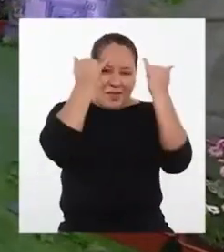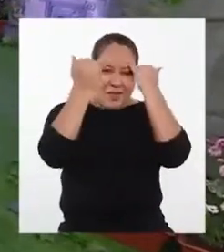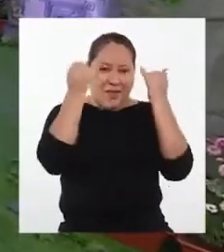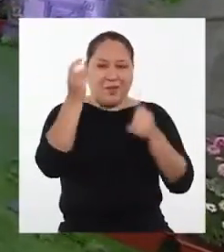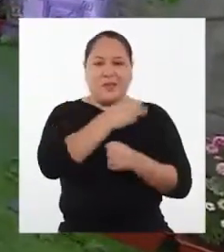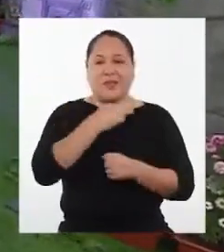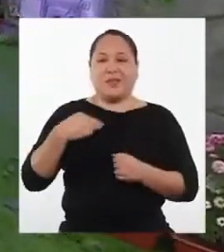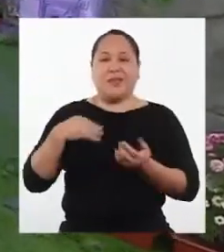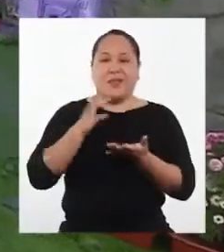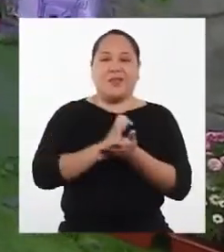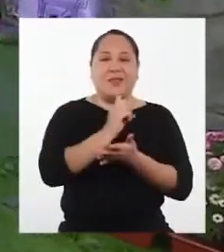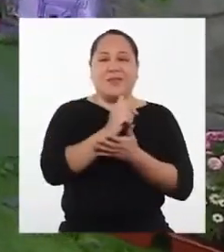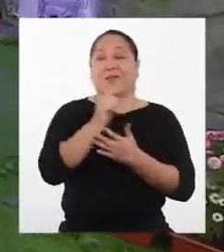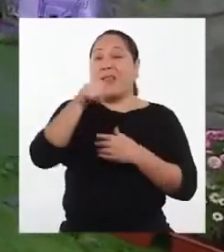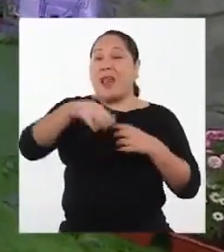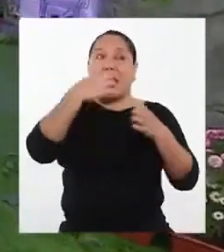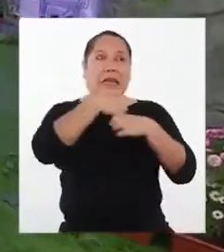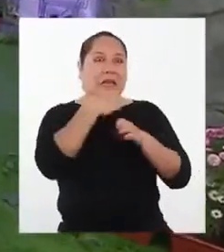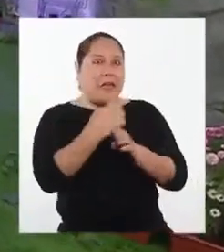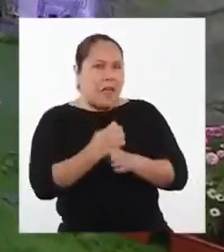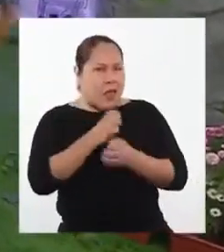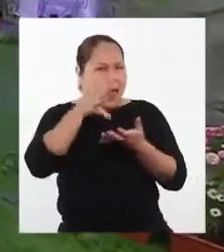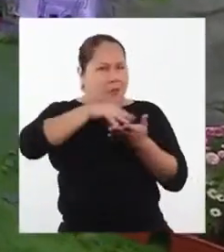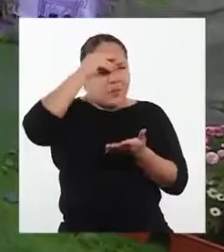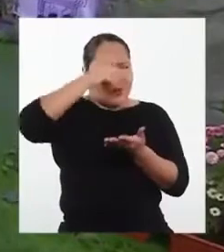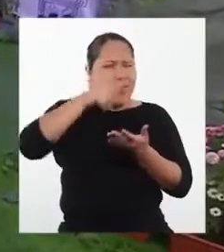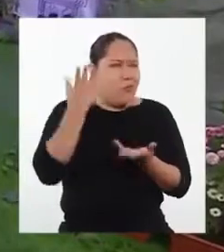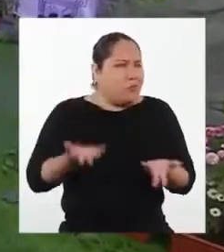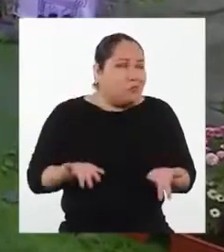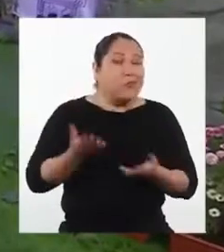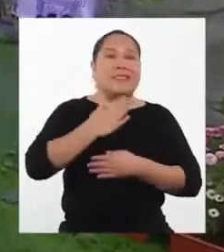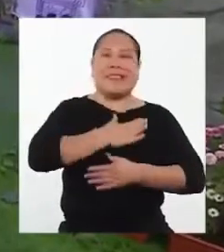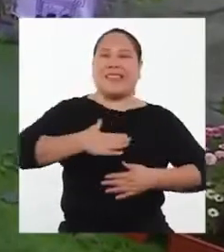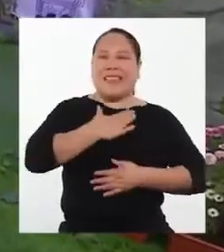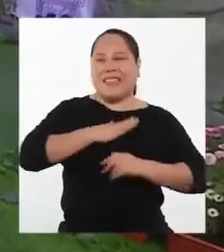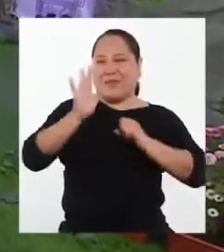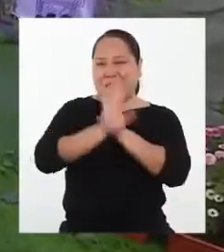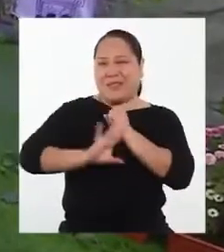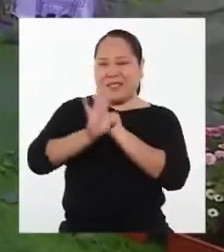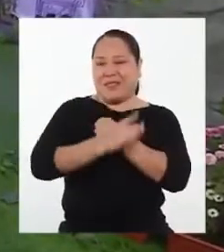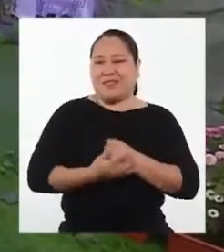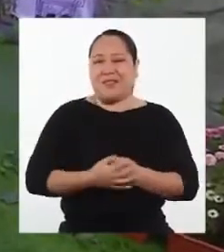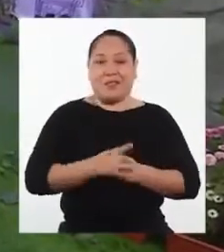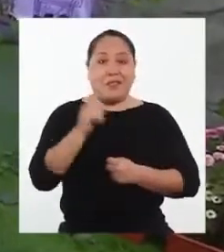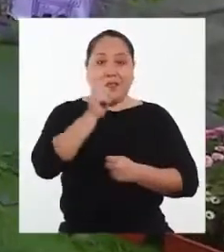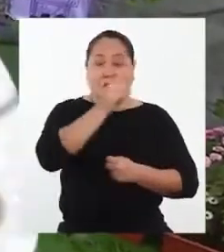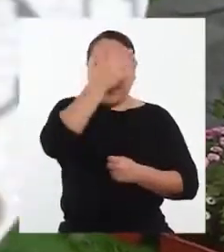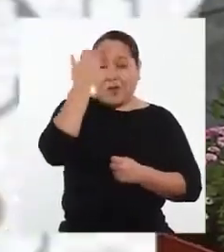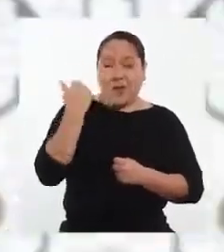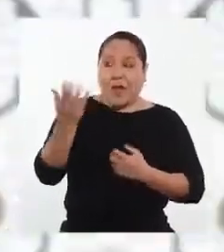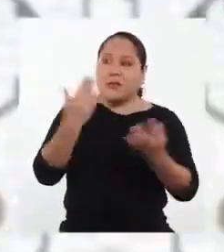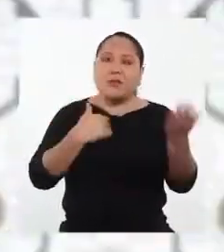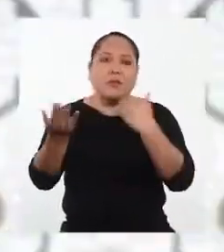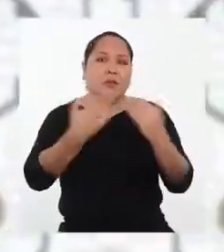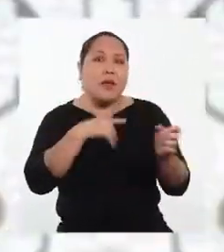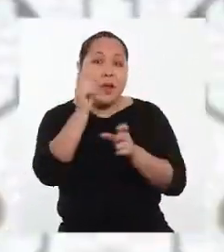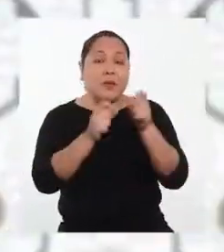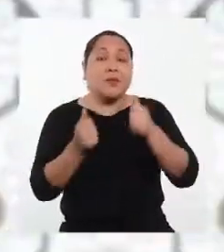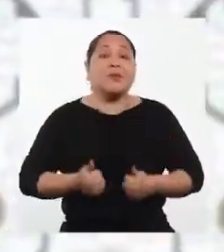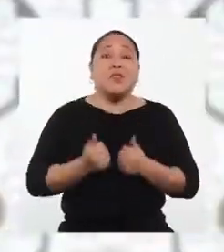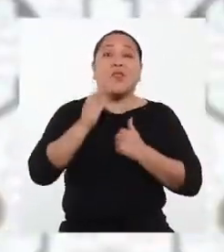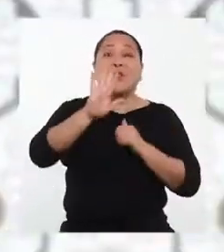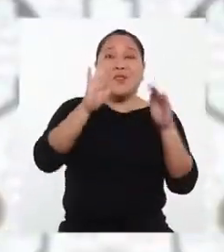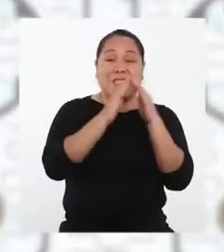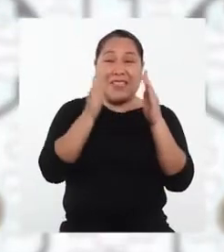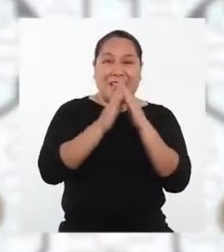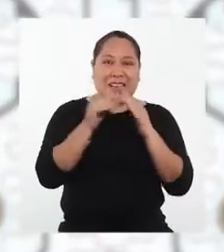del Ministerio de Educación para crear aprendizajes de manera divertida y segura. No se olviden de llamar a todas las personas que vivan